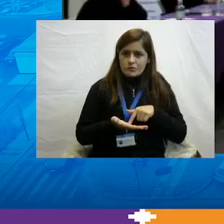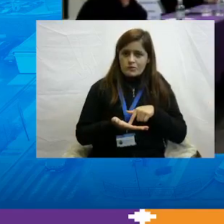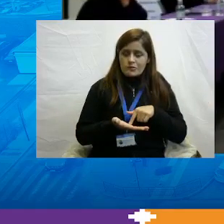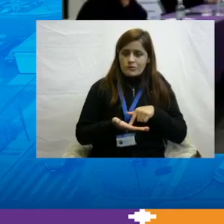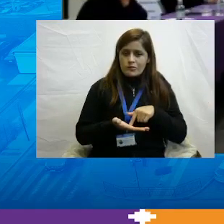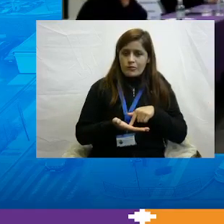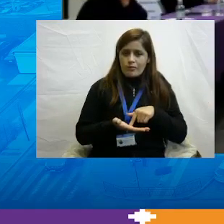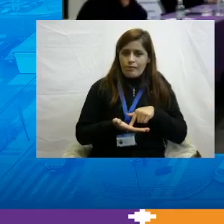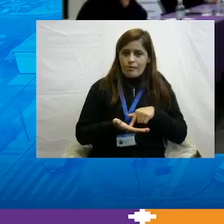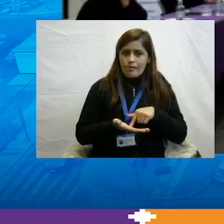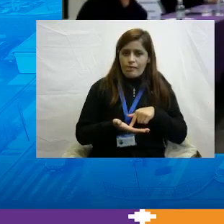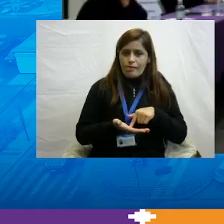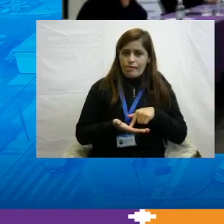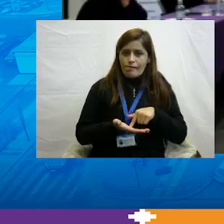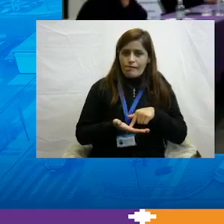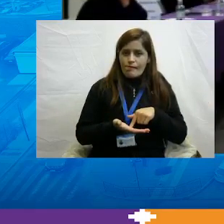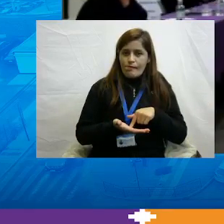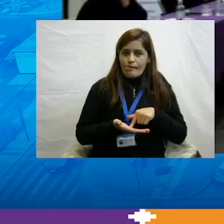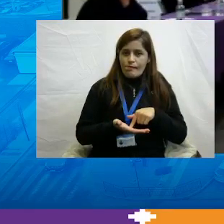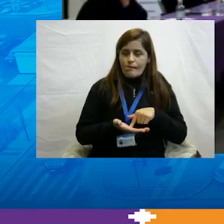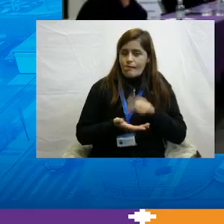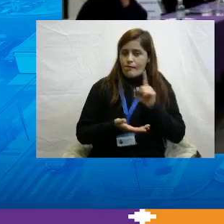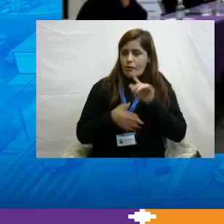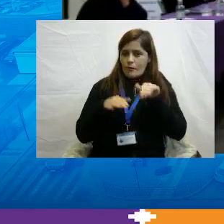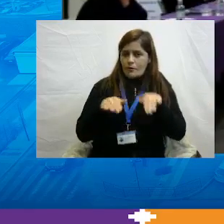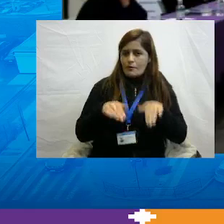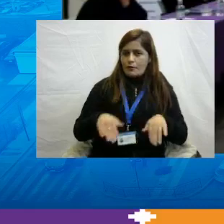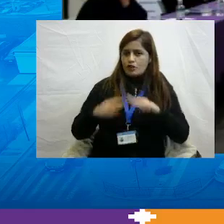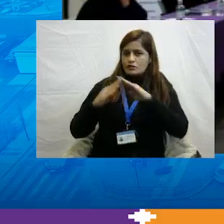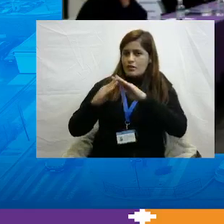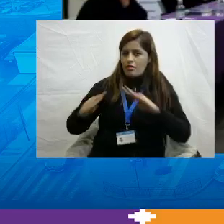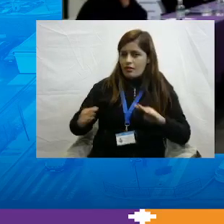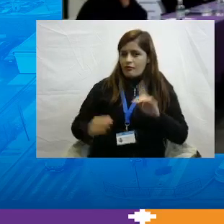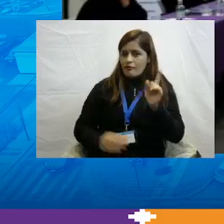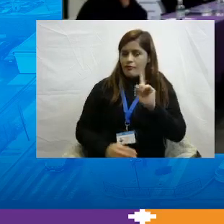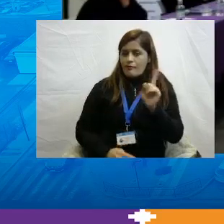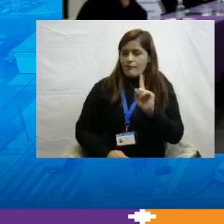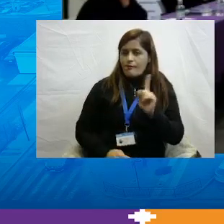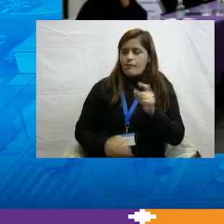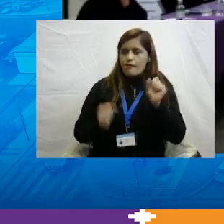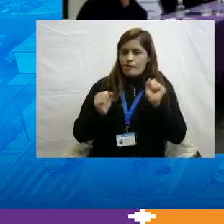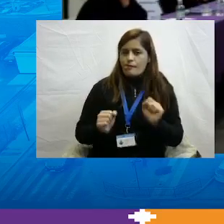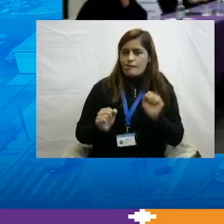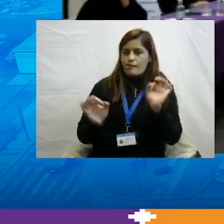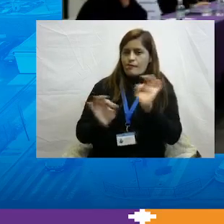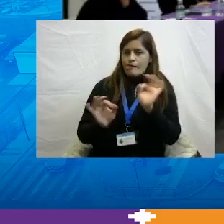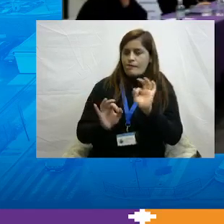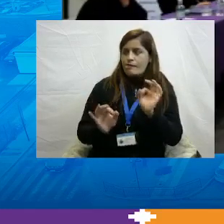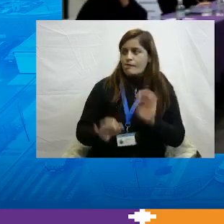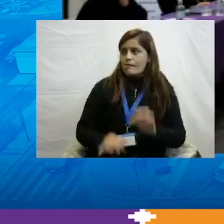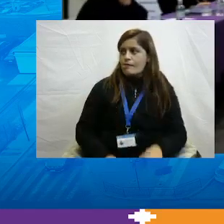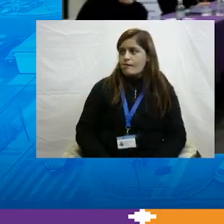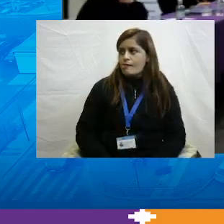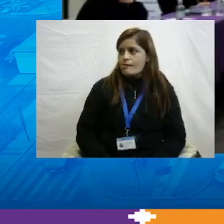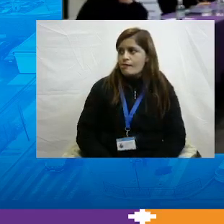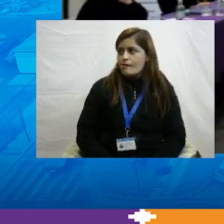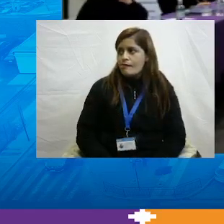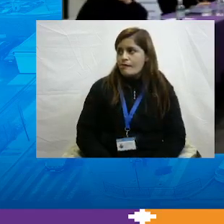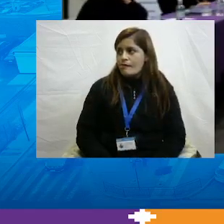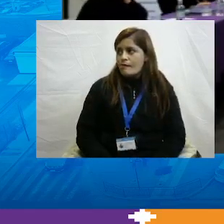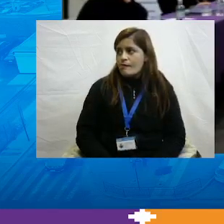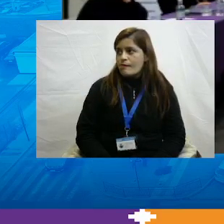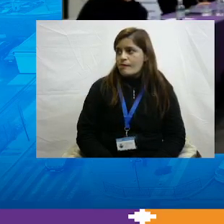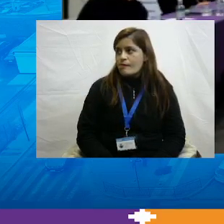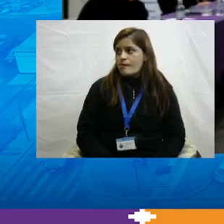hace alusión no es el mismo de la sede social. ¿Nos puede un poco ilustrar en eso, director de SECPLA, por